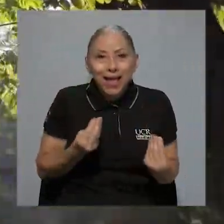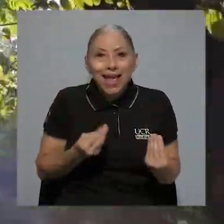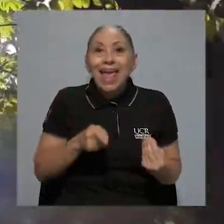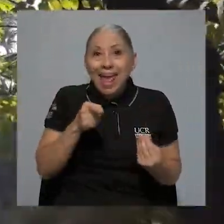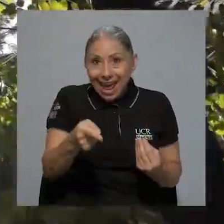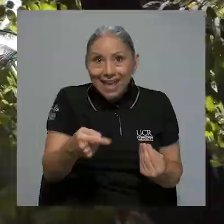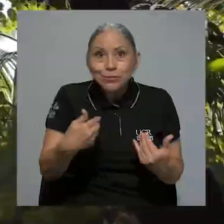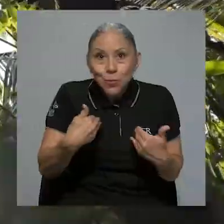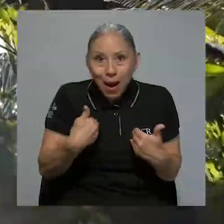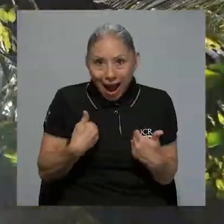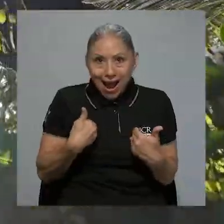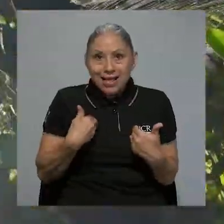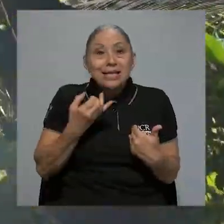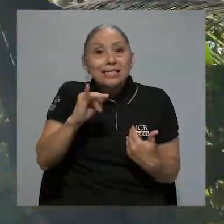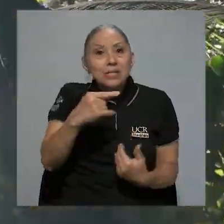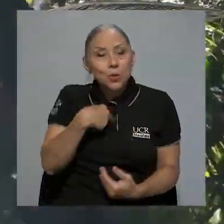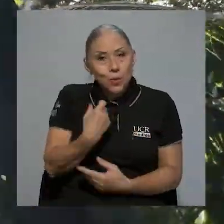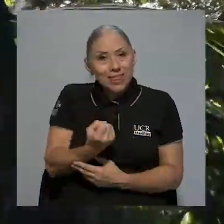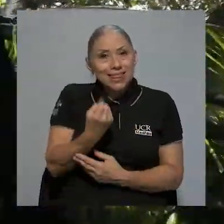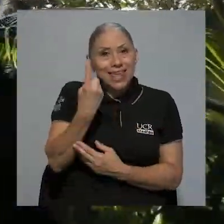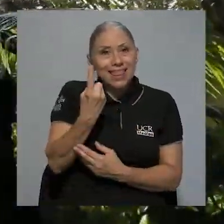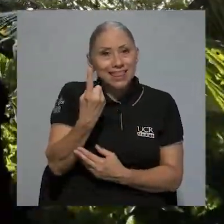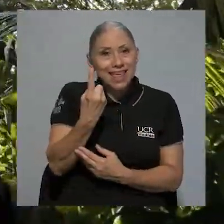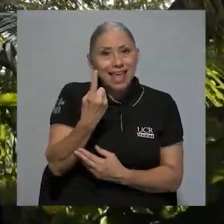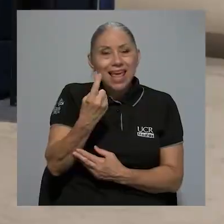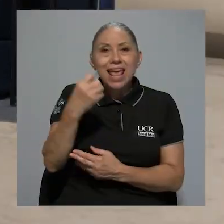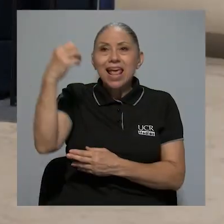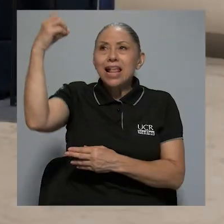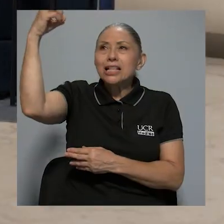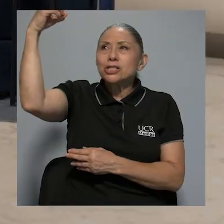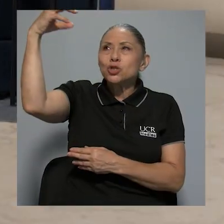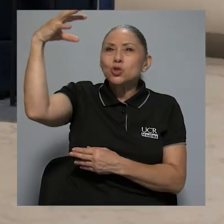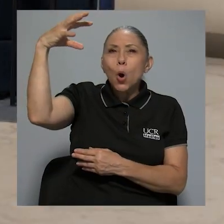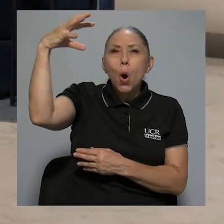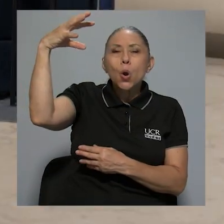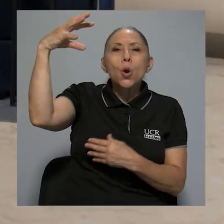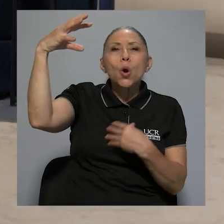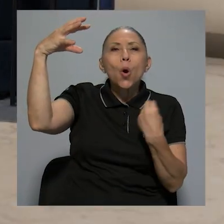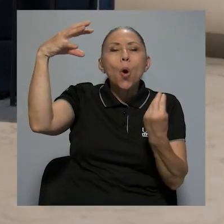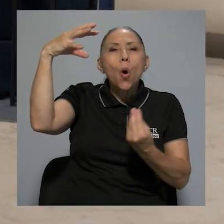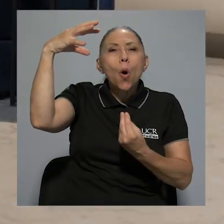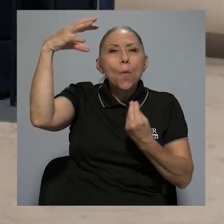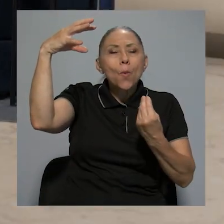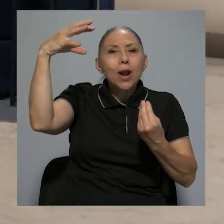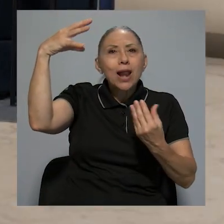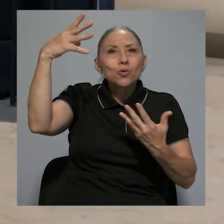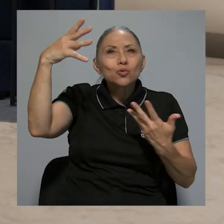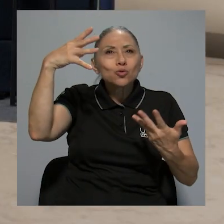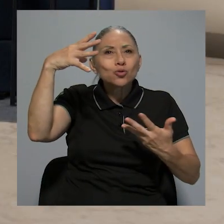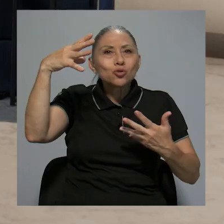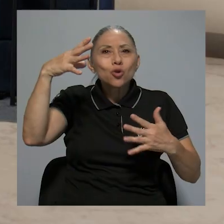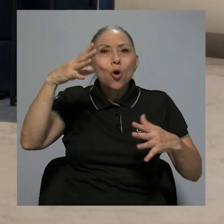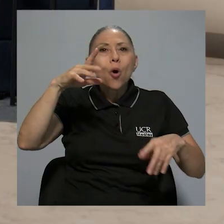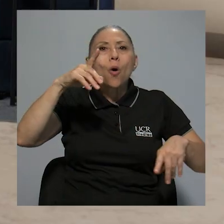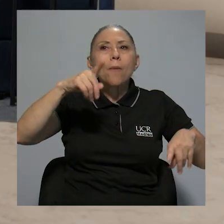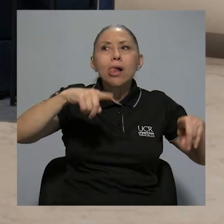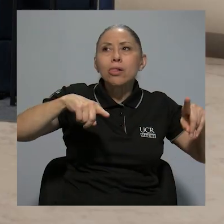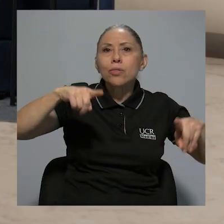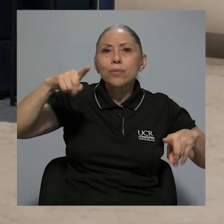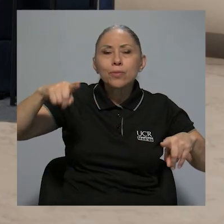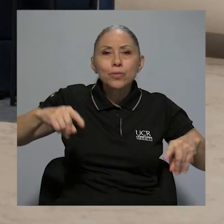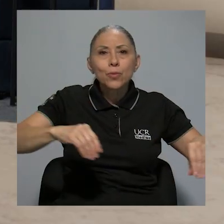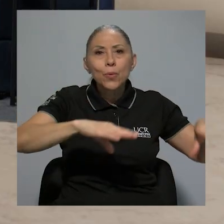eso existe y si uno entiende cómo se mueve el sol en este país, uno puede diseñarlo, ¿verdad? El problema